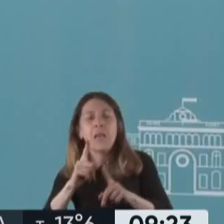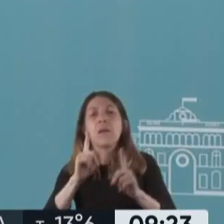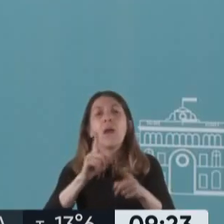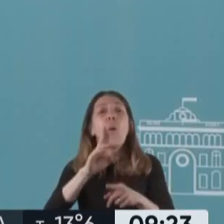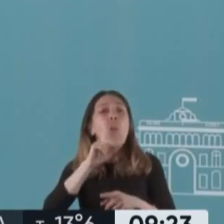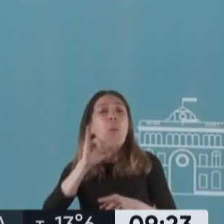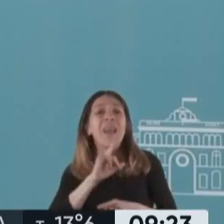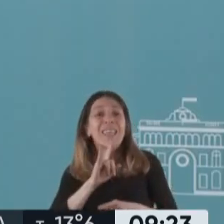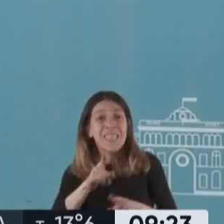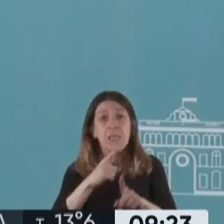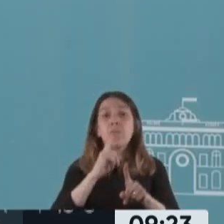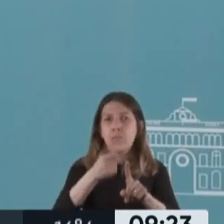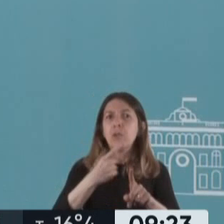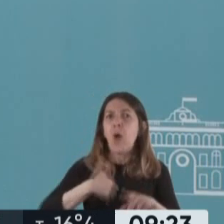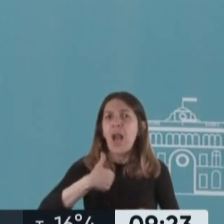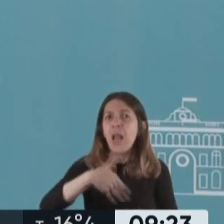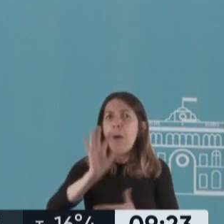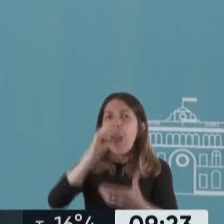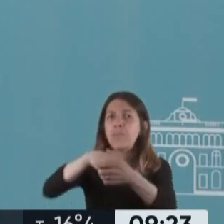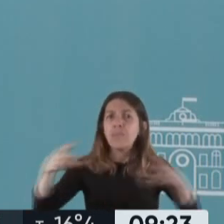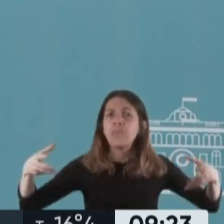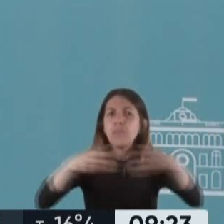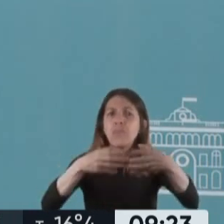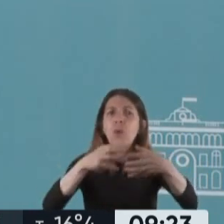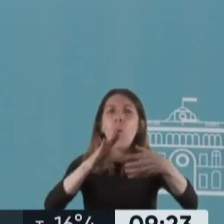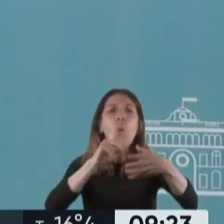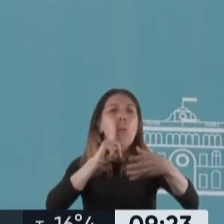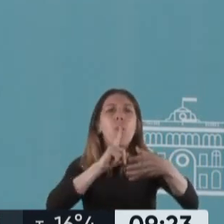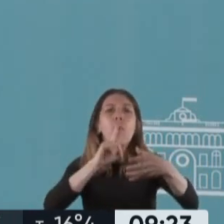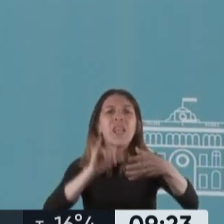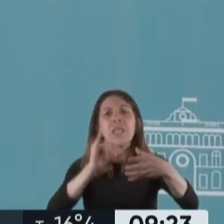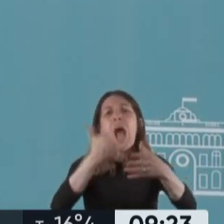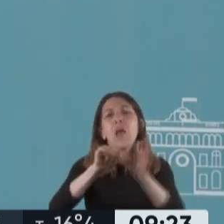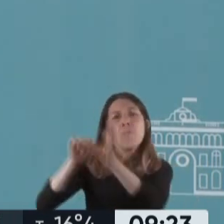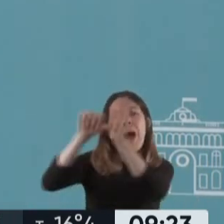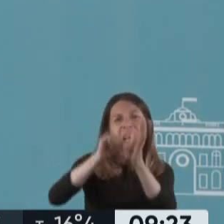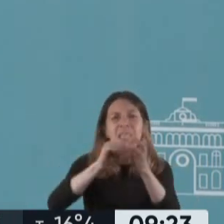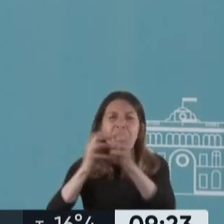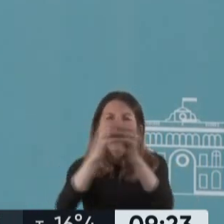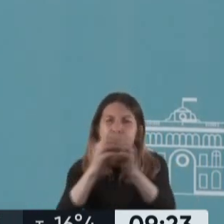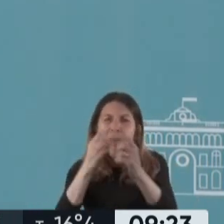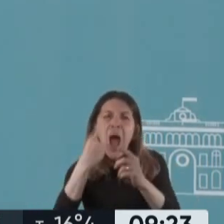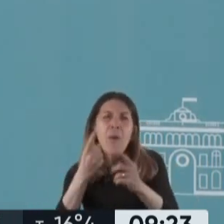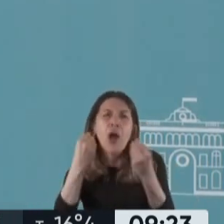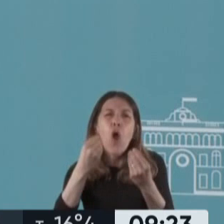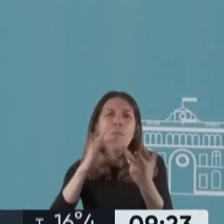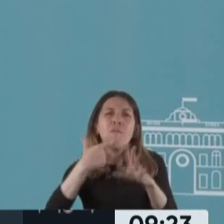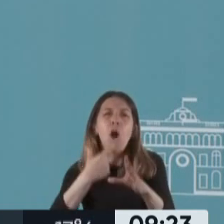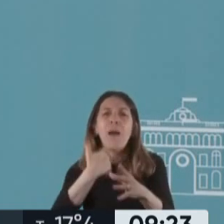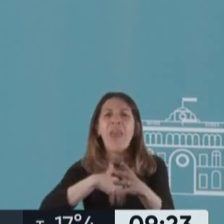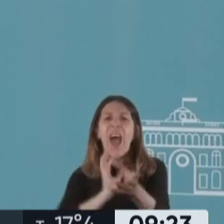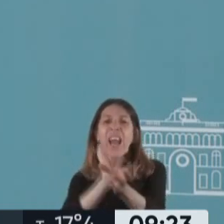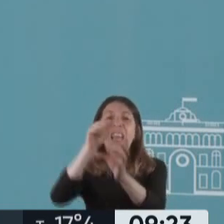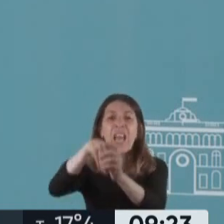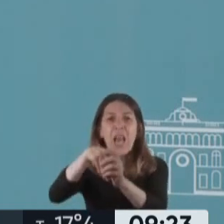BRICS. Esta es una discusión que se está dando en ese concierto de países que, entre otras cosas, tiene que definir cuáles son los mecanismos de inclusión de